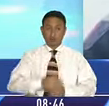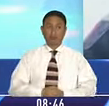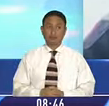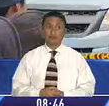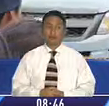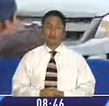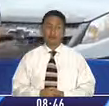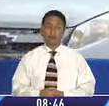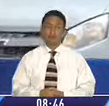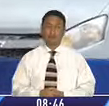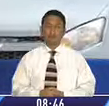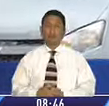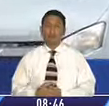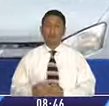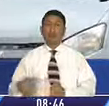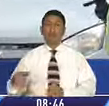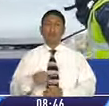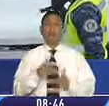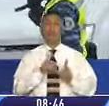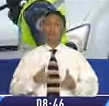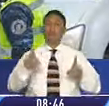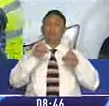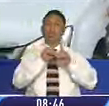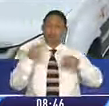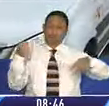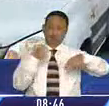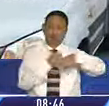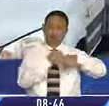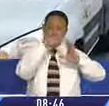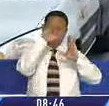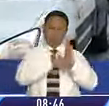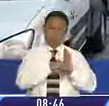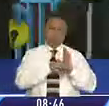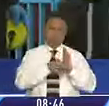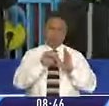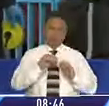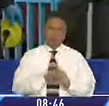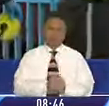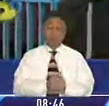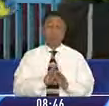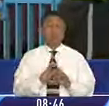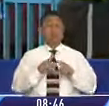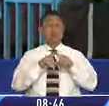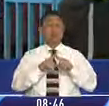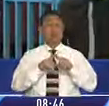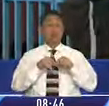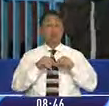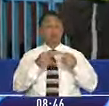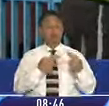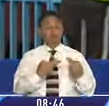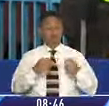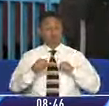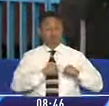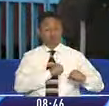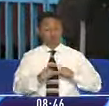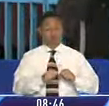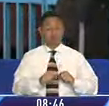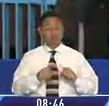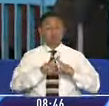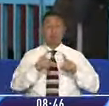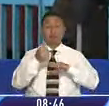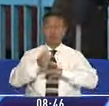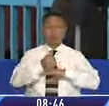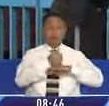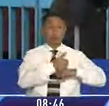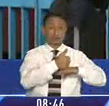diez de agosto reducir los índices de siniestralidad indican depende de un esfuerzo compartido entre los diferentes